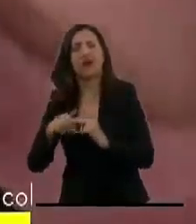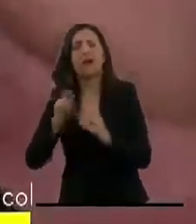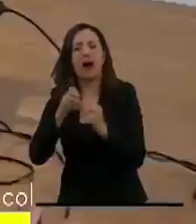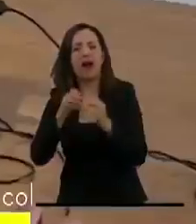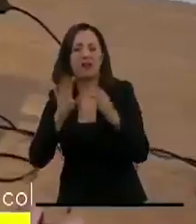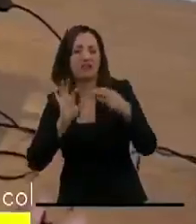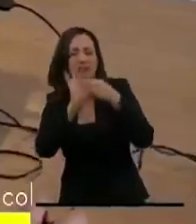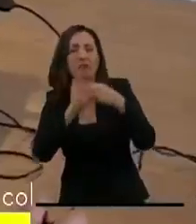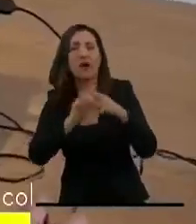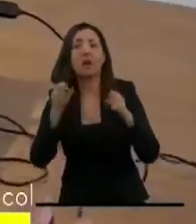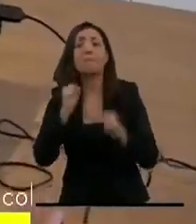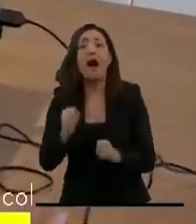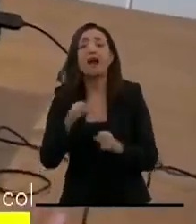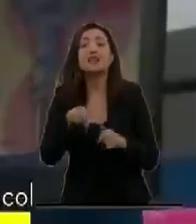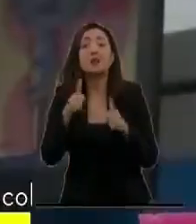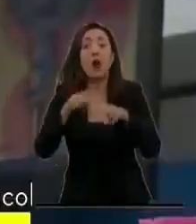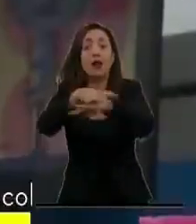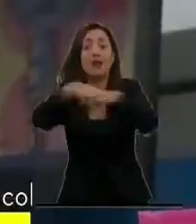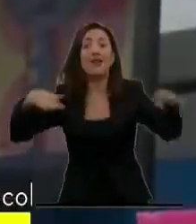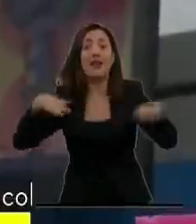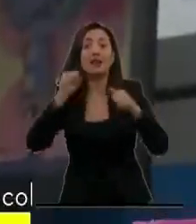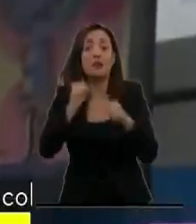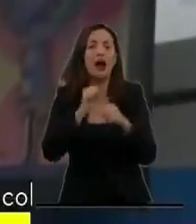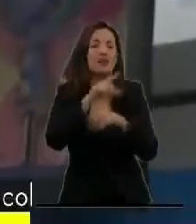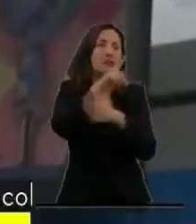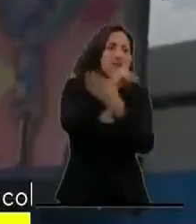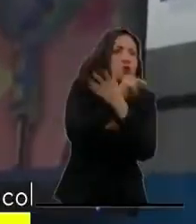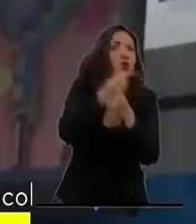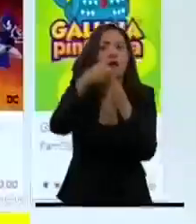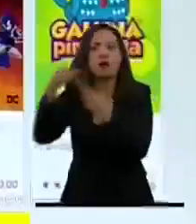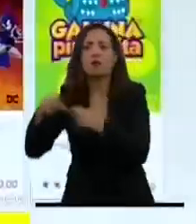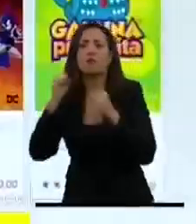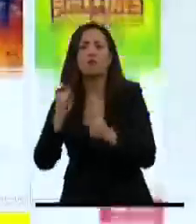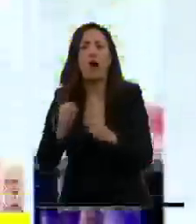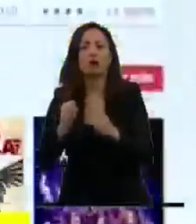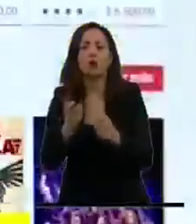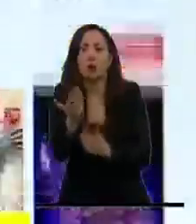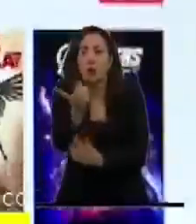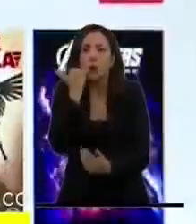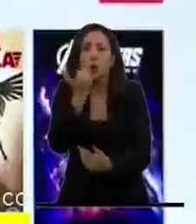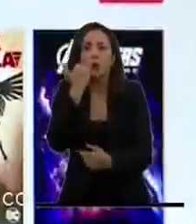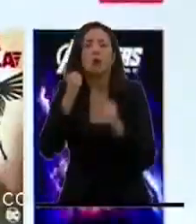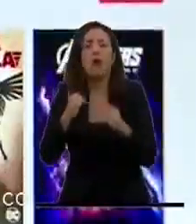datos. Es vital evitar un colapso de la red por su mal uso, más en estos tiempos de pandemia.